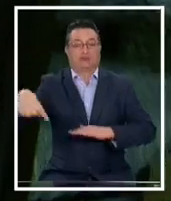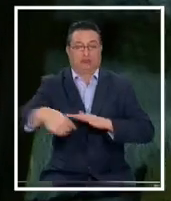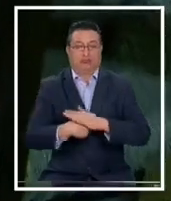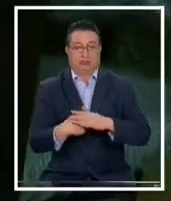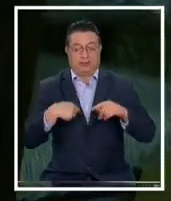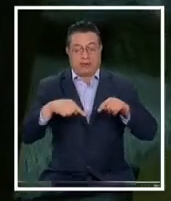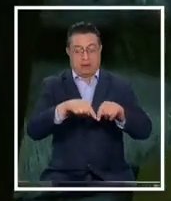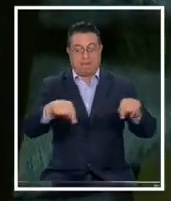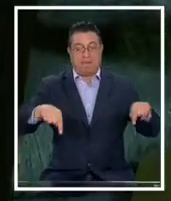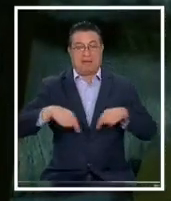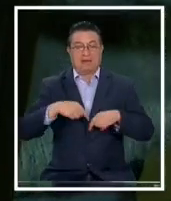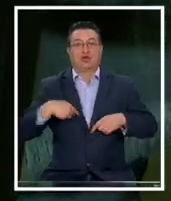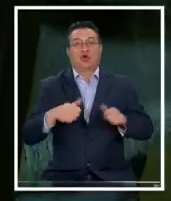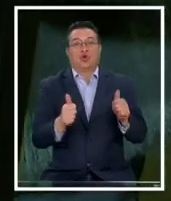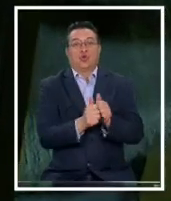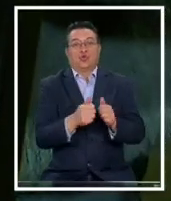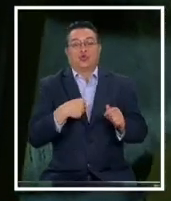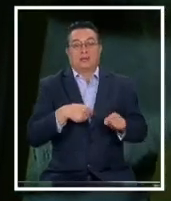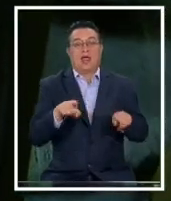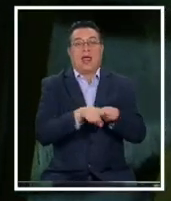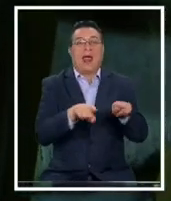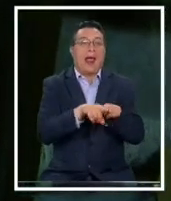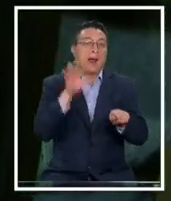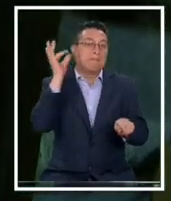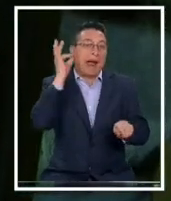la pieza donde estaba con mi hermana y